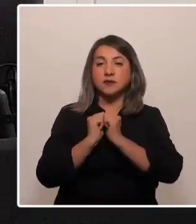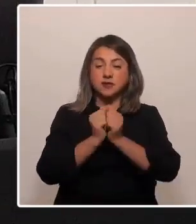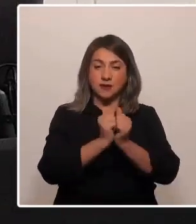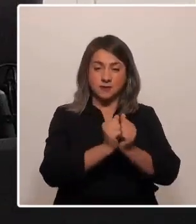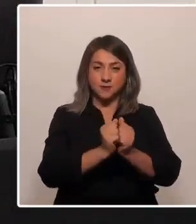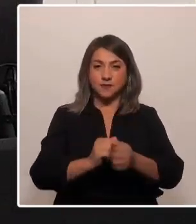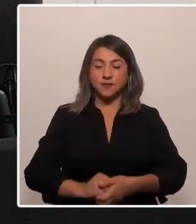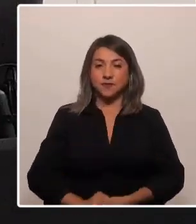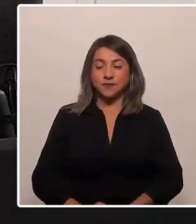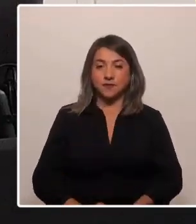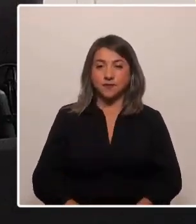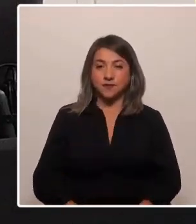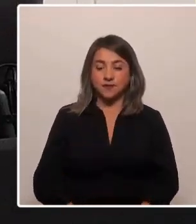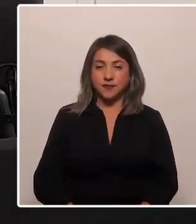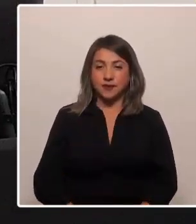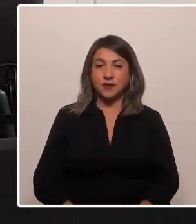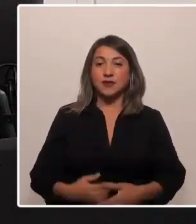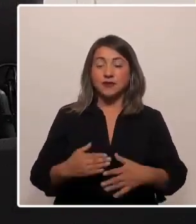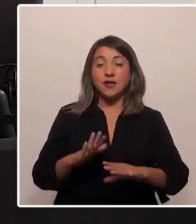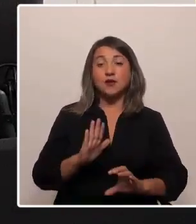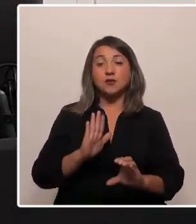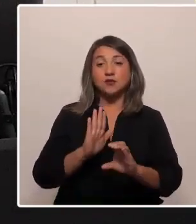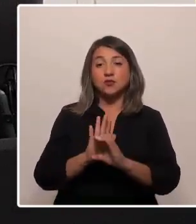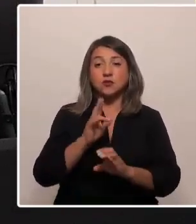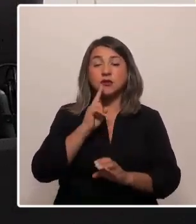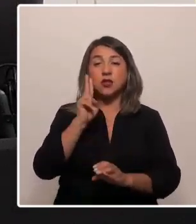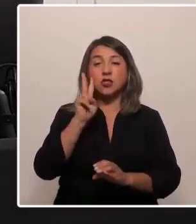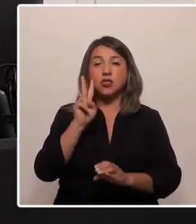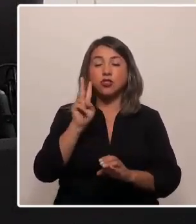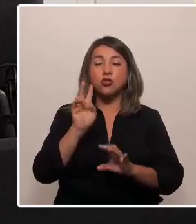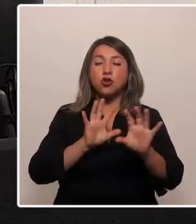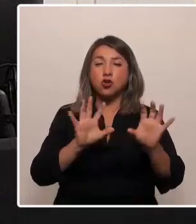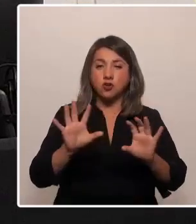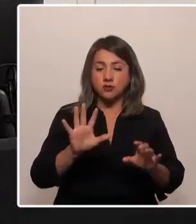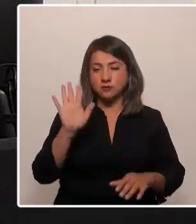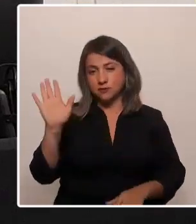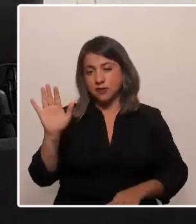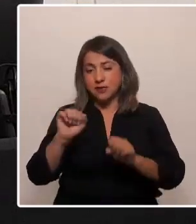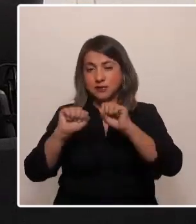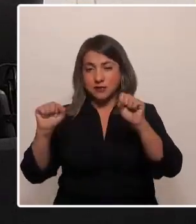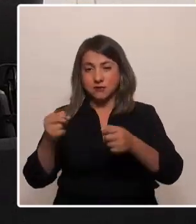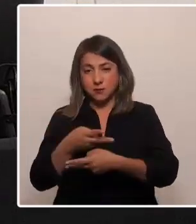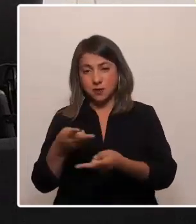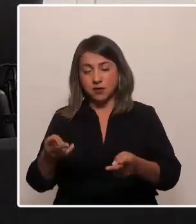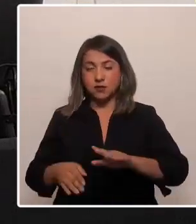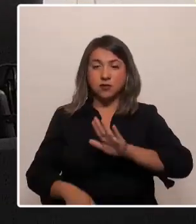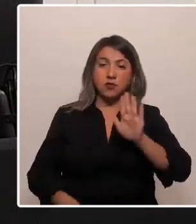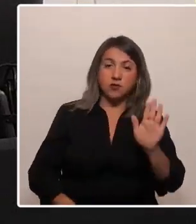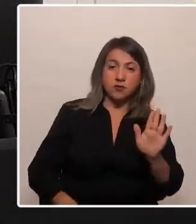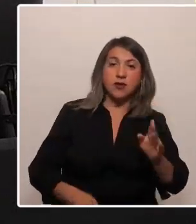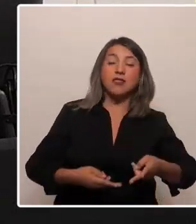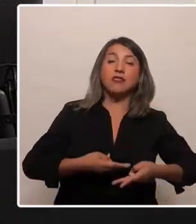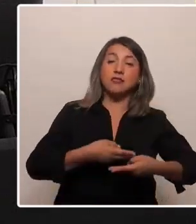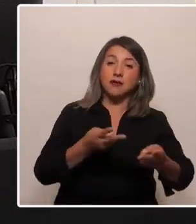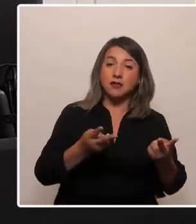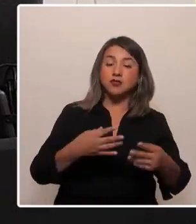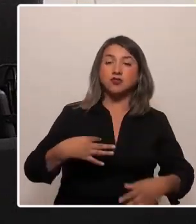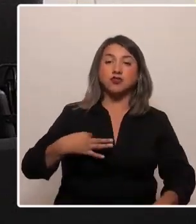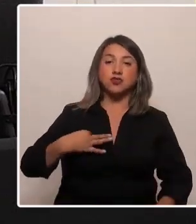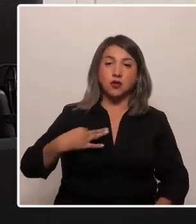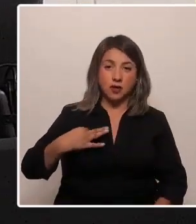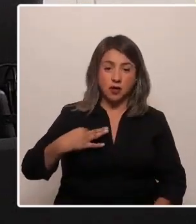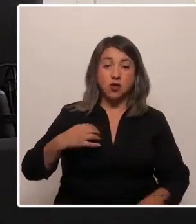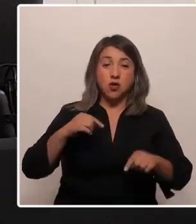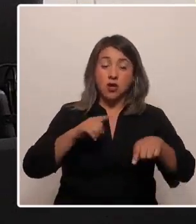convencionales. Una constitución tiene dos grandes componentes. Uno, el sistema político, y dos, los derechos de los ciudadanos.